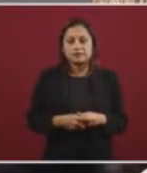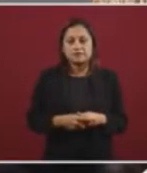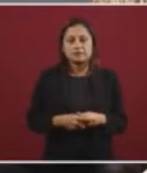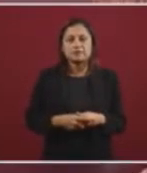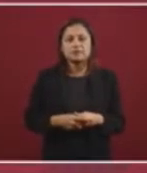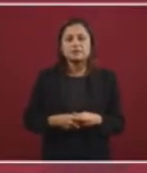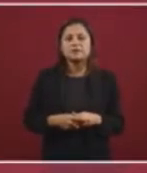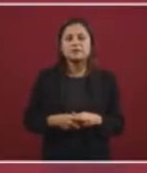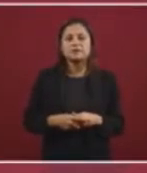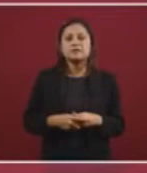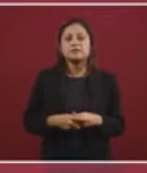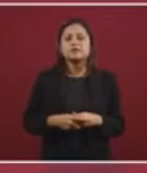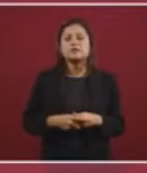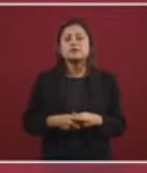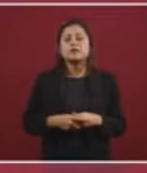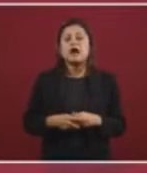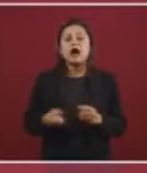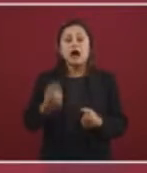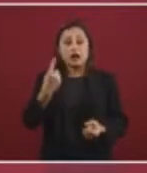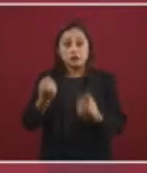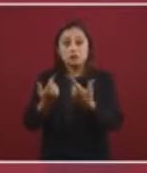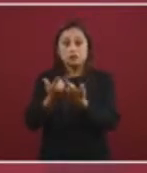Los grupos de intereses creados,